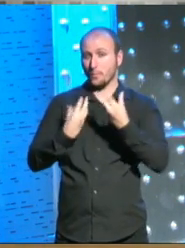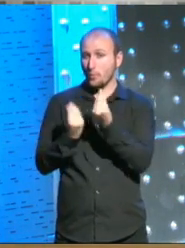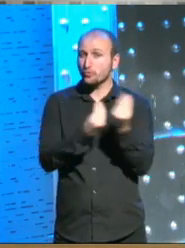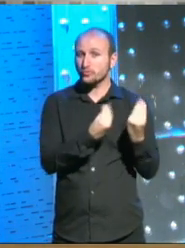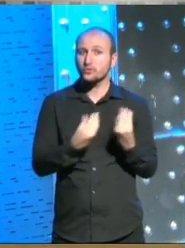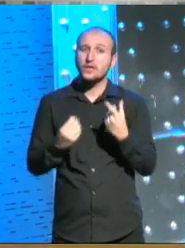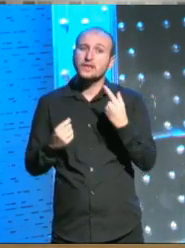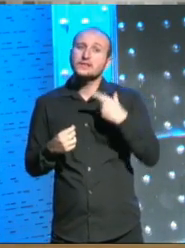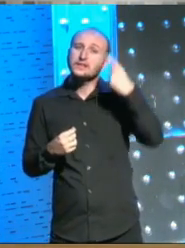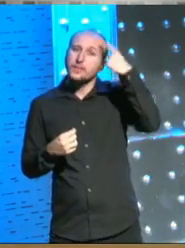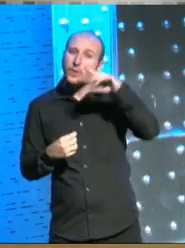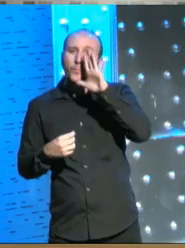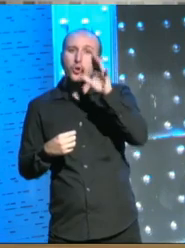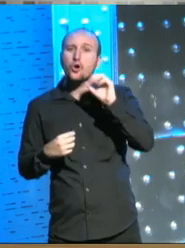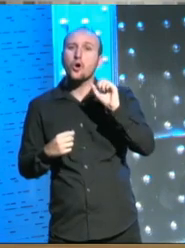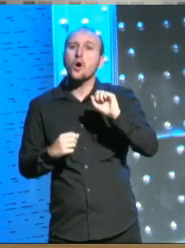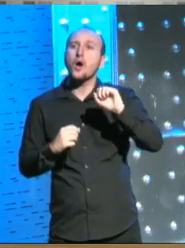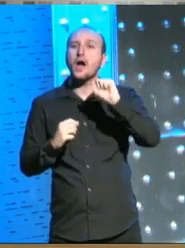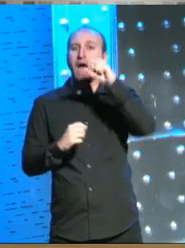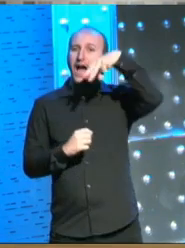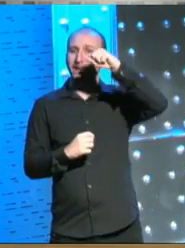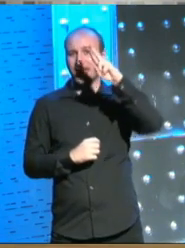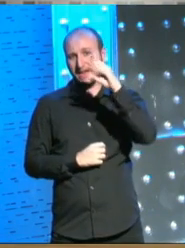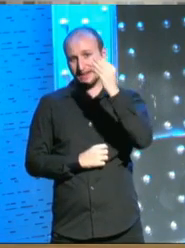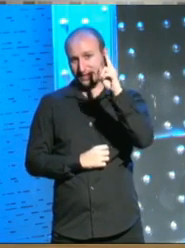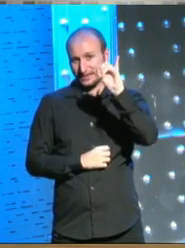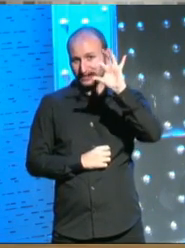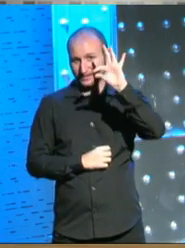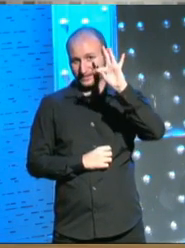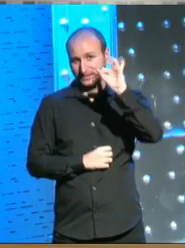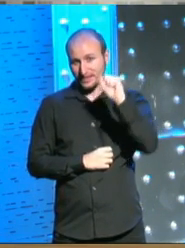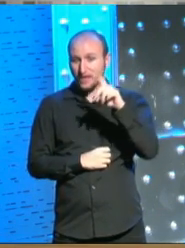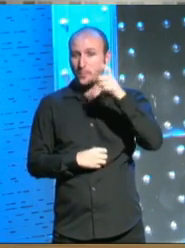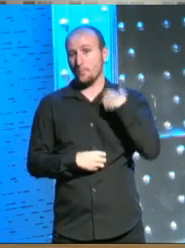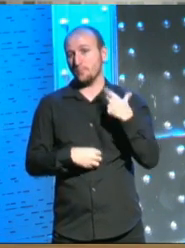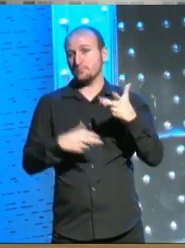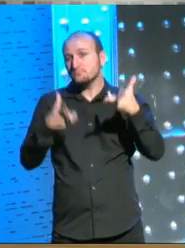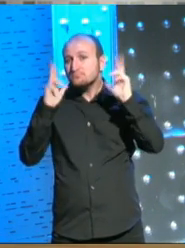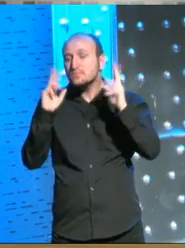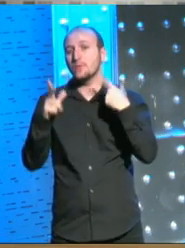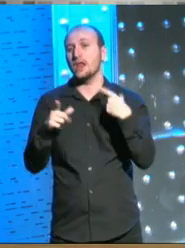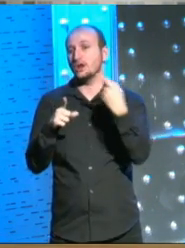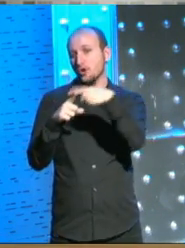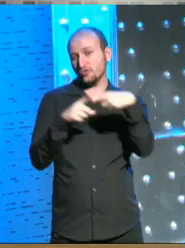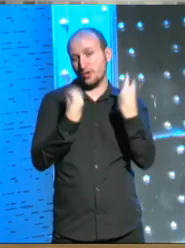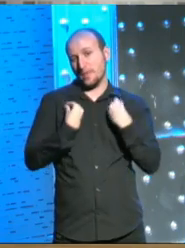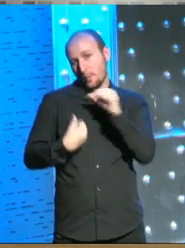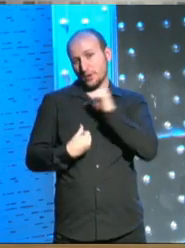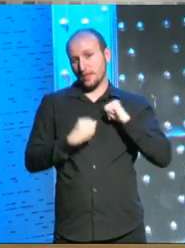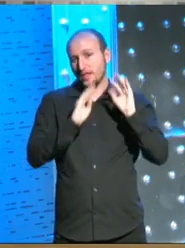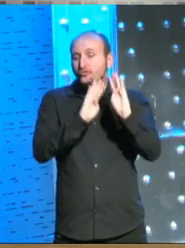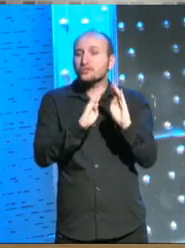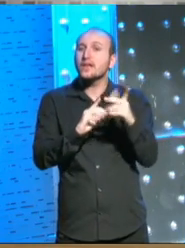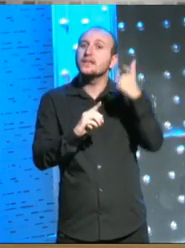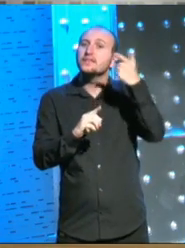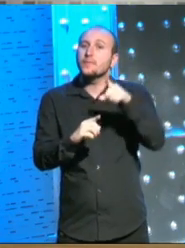personaje un poco anarquista y surrealista, un personaje muy libertario, muy pintoresco en su vida privada y muy amigo